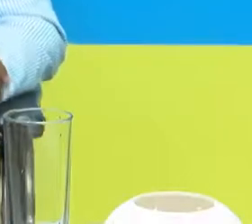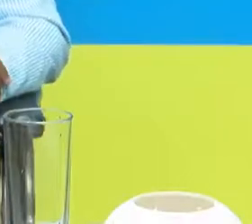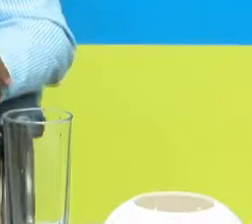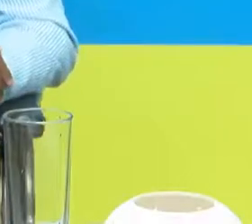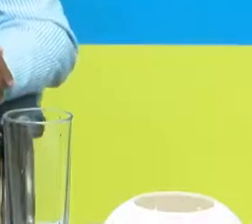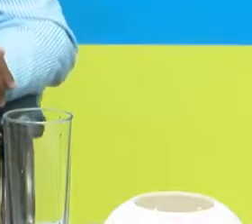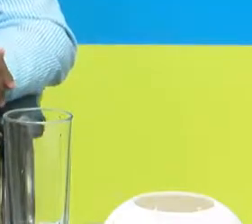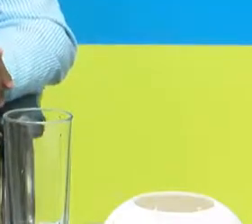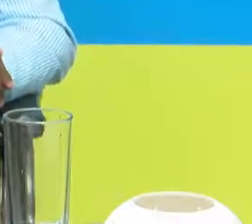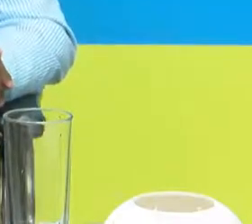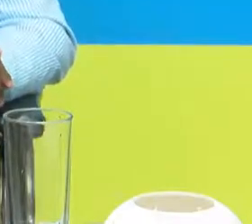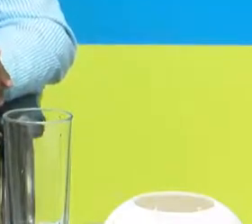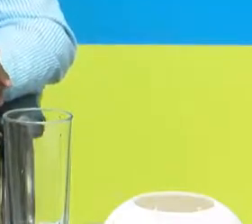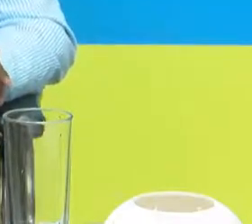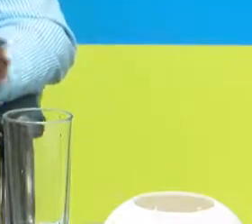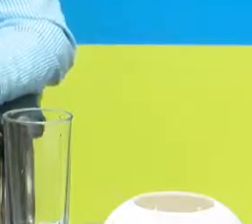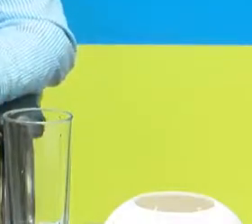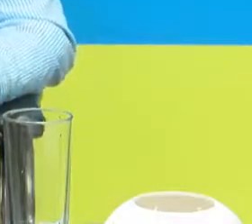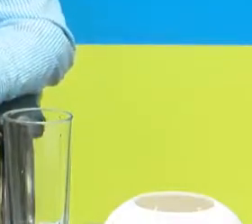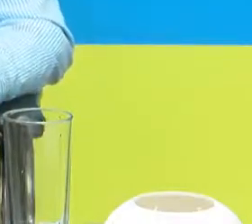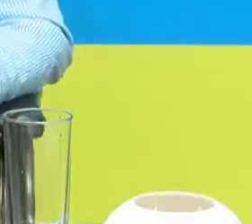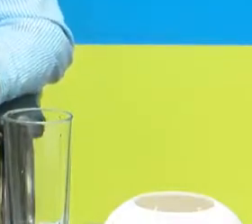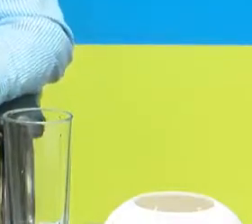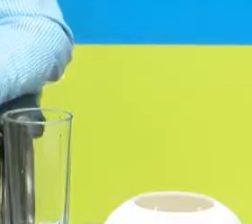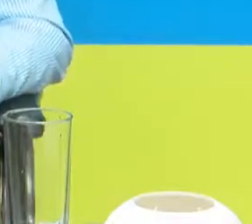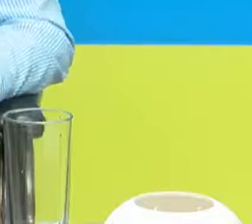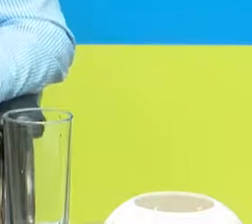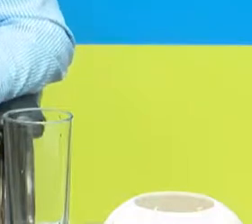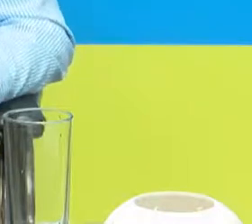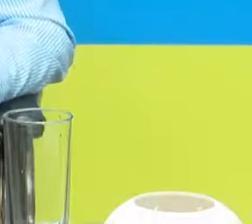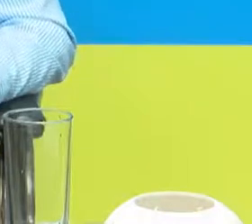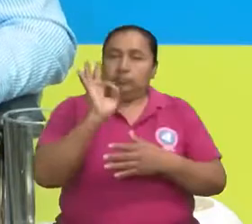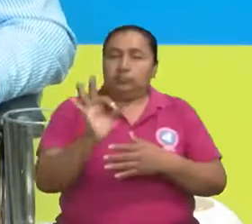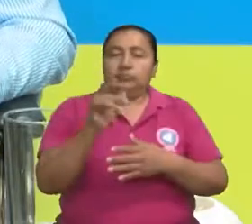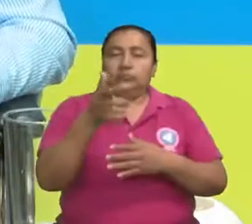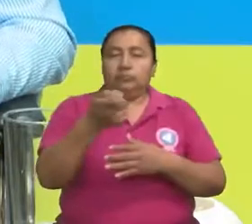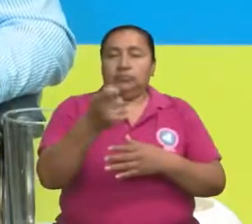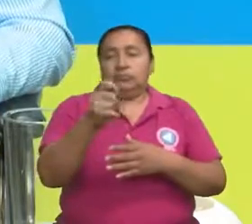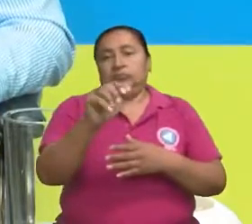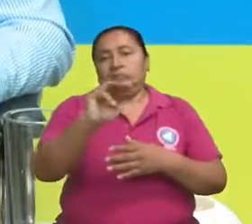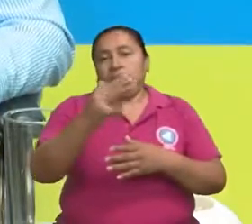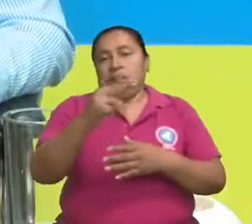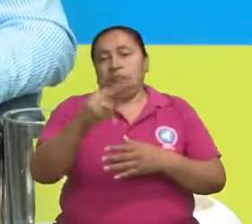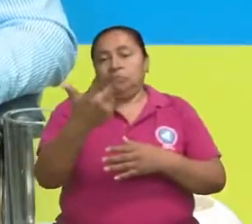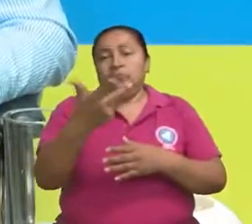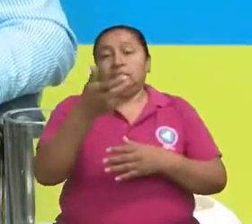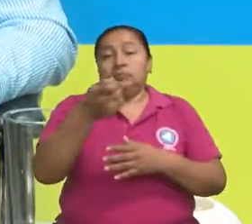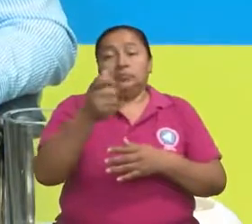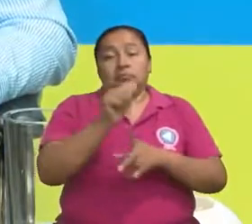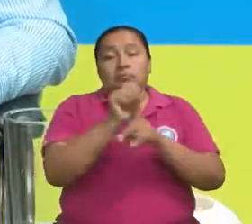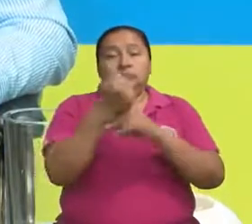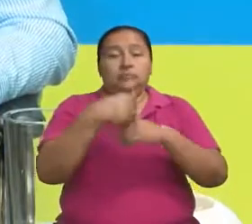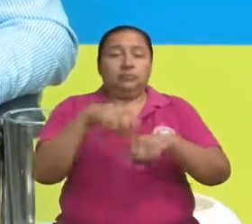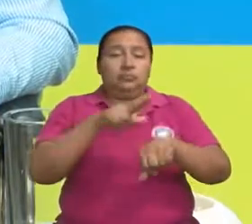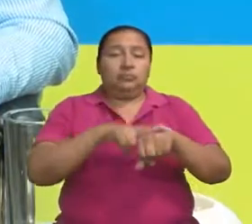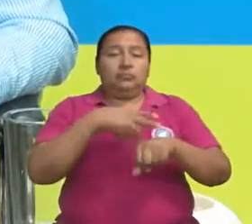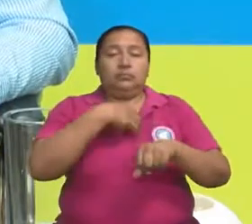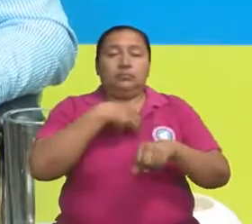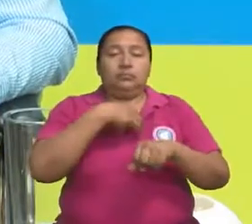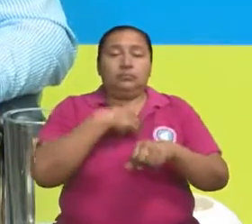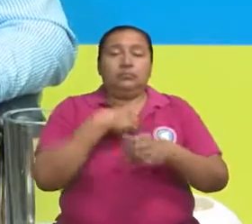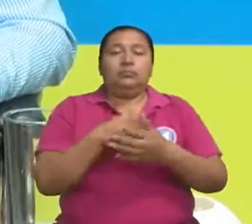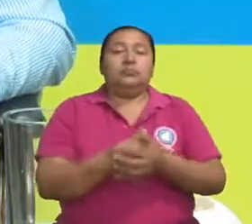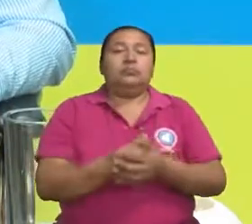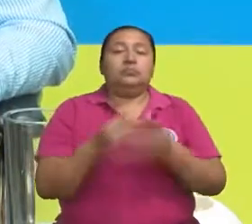Muy buenas tardes, amigos televidentes. Muchas gracias por su fiel sintonía al canal 98, el canal parlamentario, el canal de la